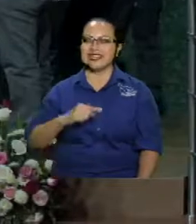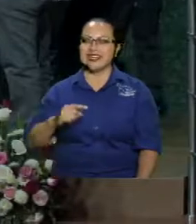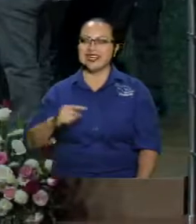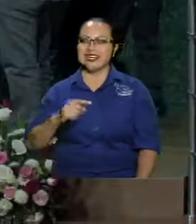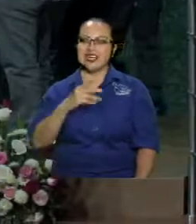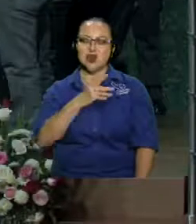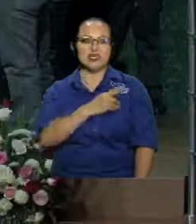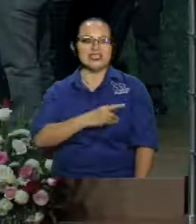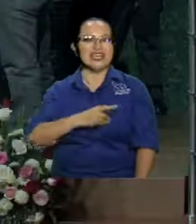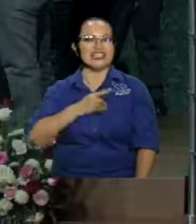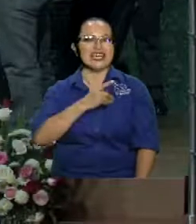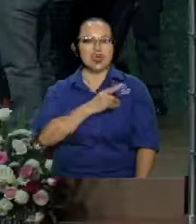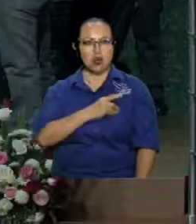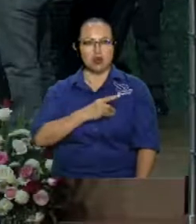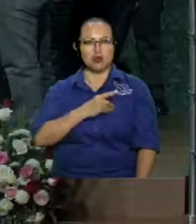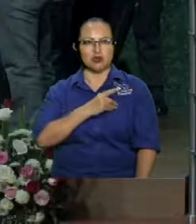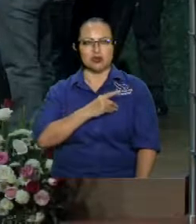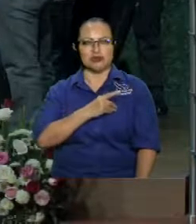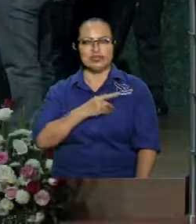los deseos.